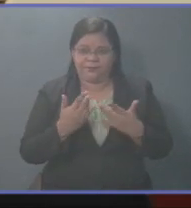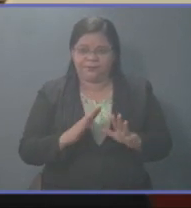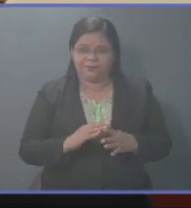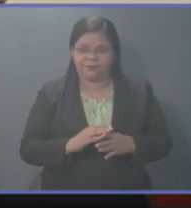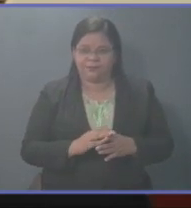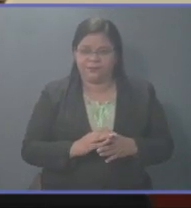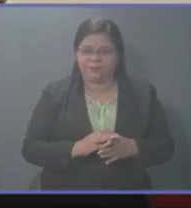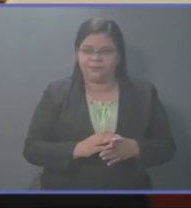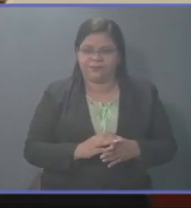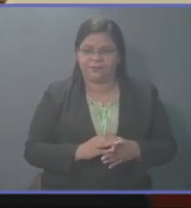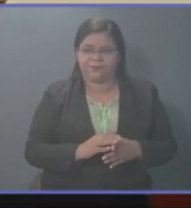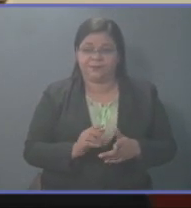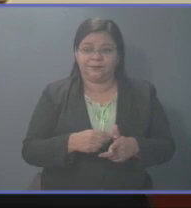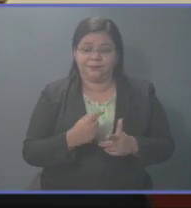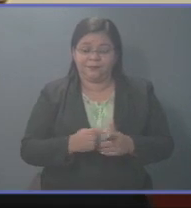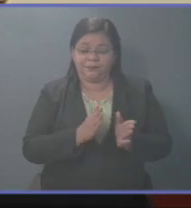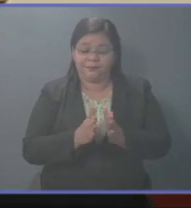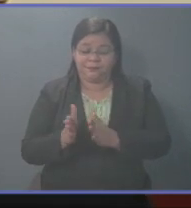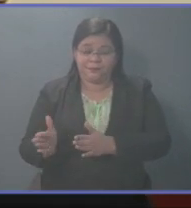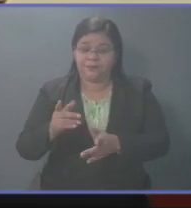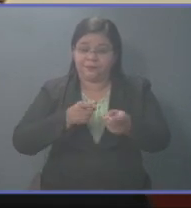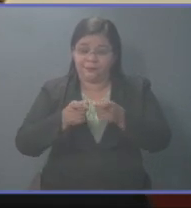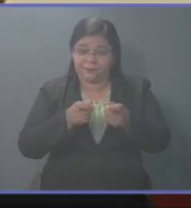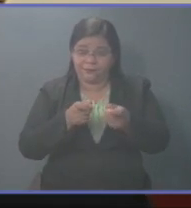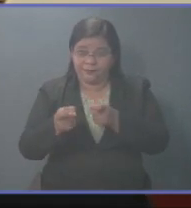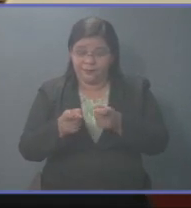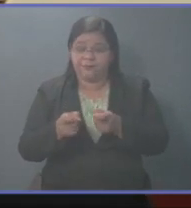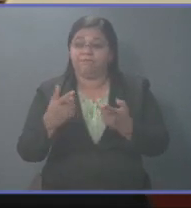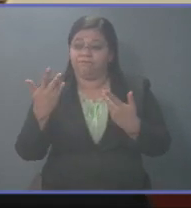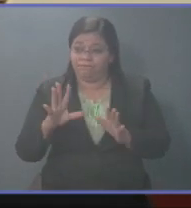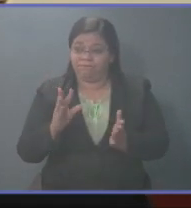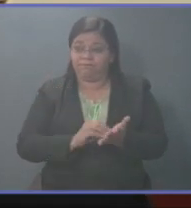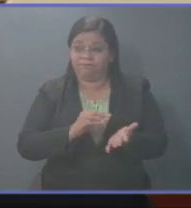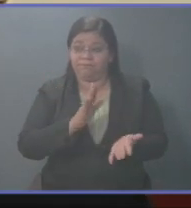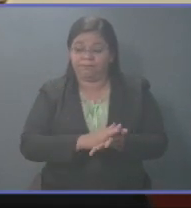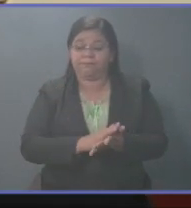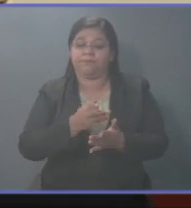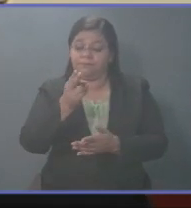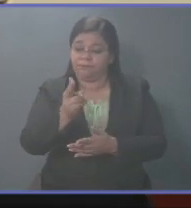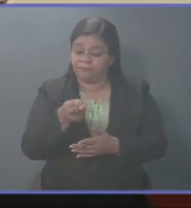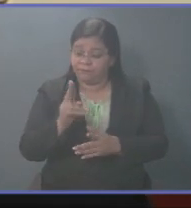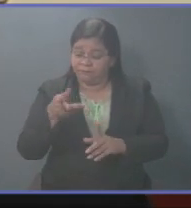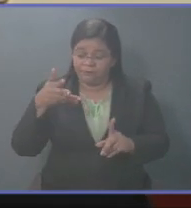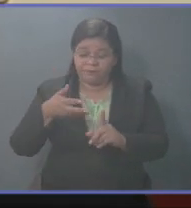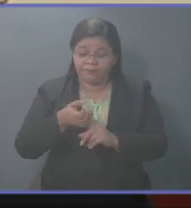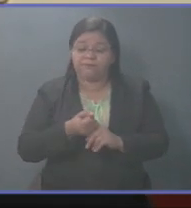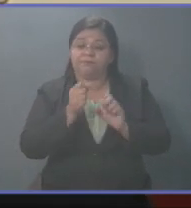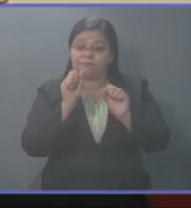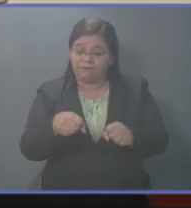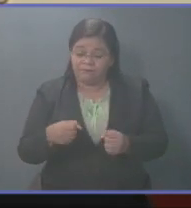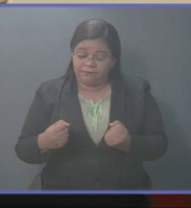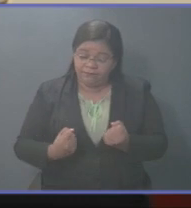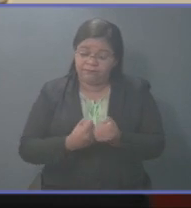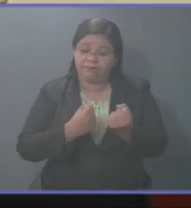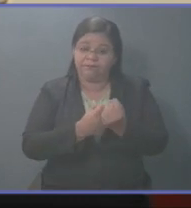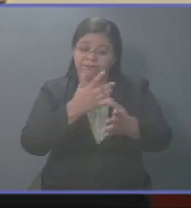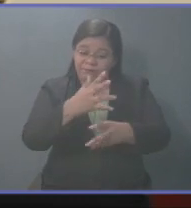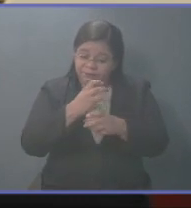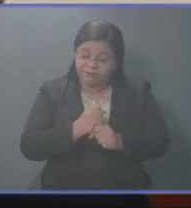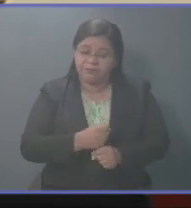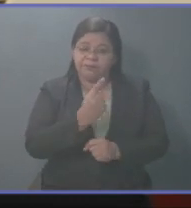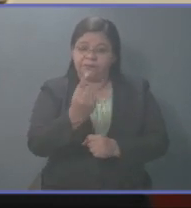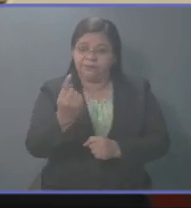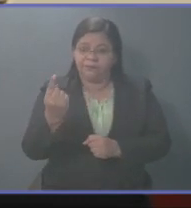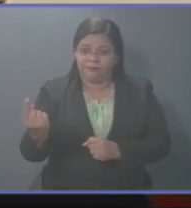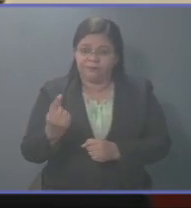fase 3 del Plan de Control Territorial está sustentada en la misma finalidad de fortalecer la seguridad ciudadana